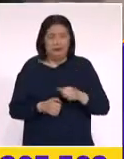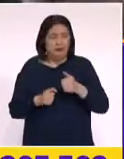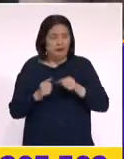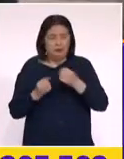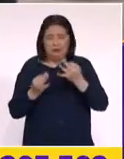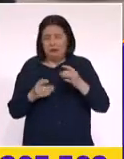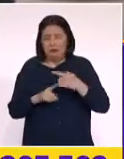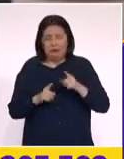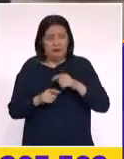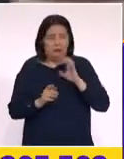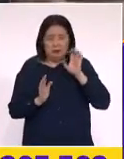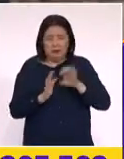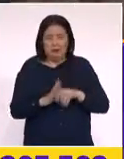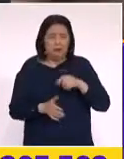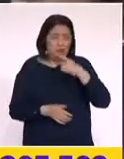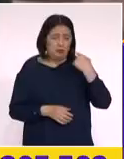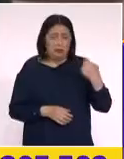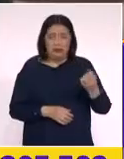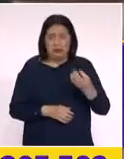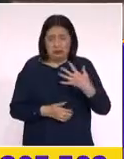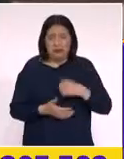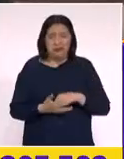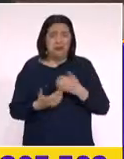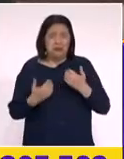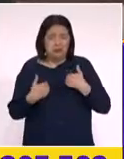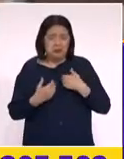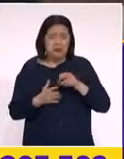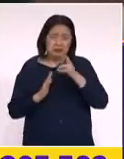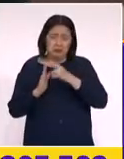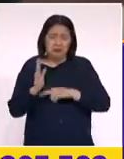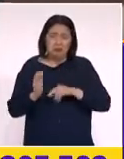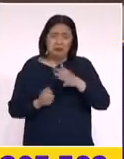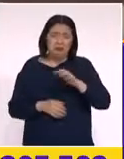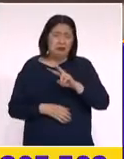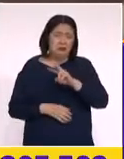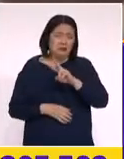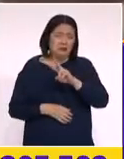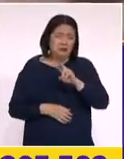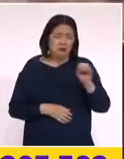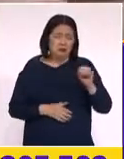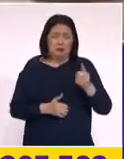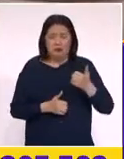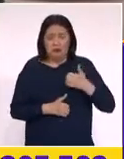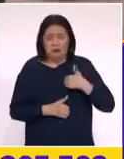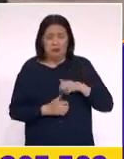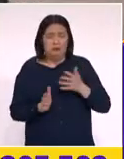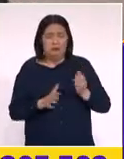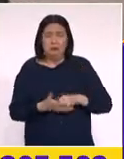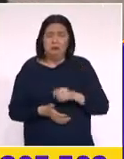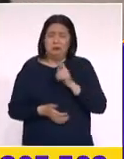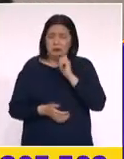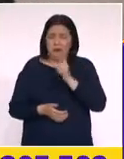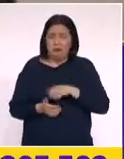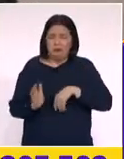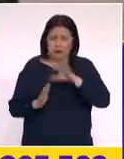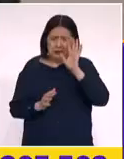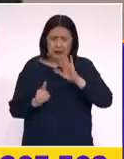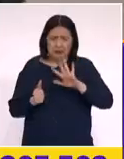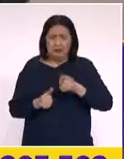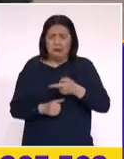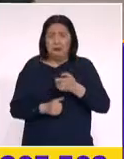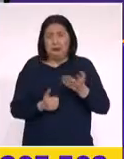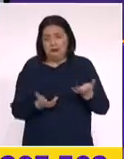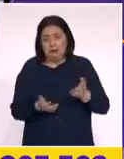diferentes números. Por ejemplo, Rusia señalaba que ellos tienen registro de poco más de 200 soldados muertos, pero Ucrania afirma que son más de 6.000.